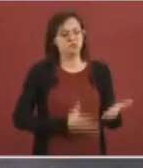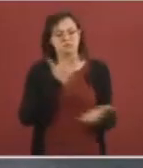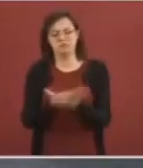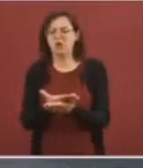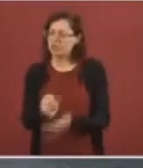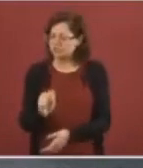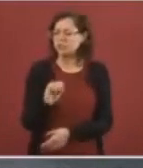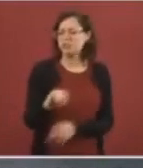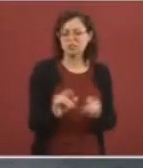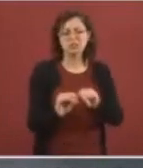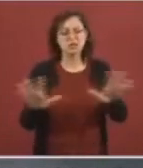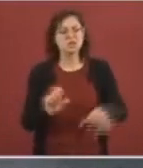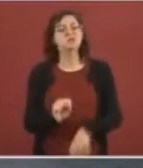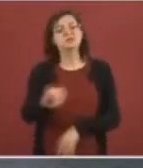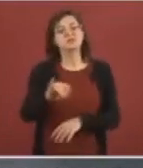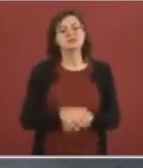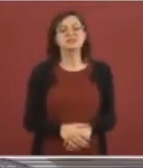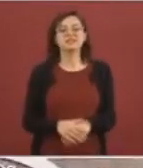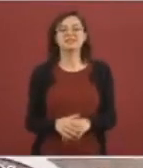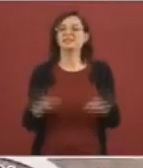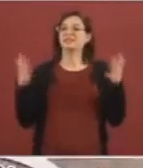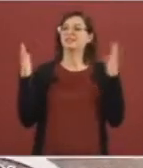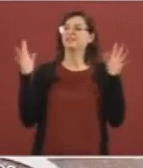no, para que me aplaudan,